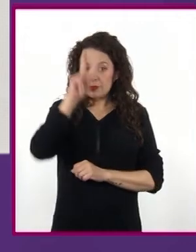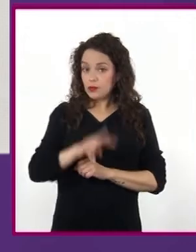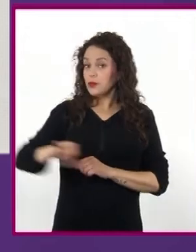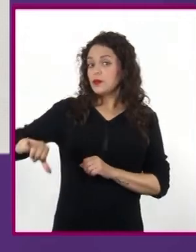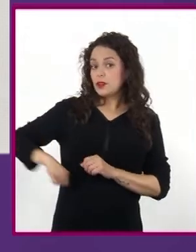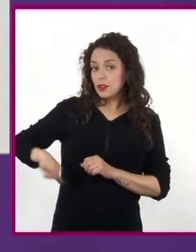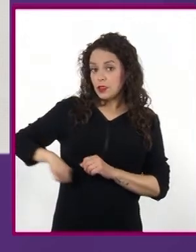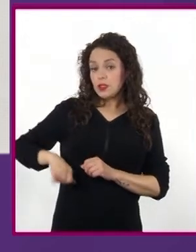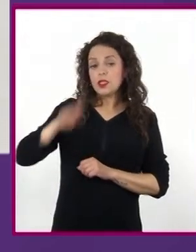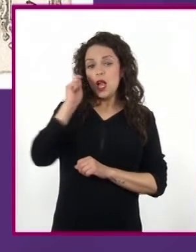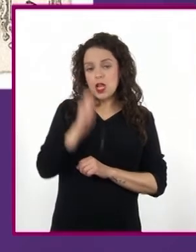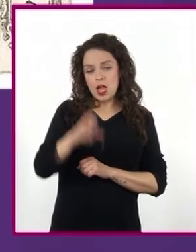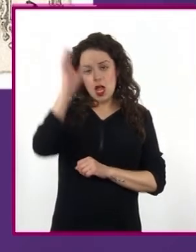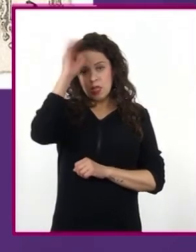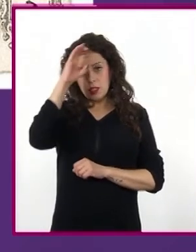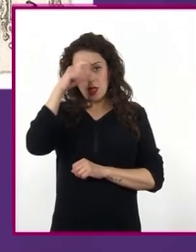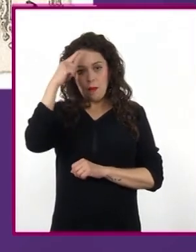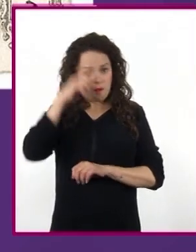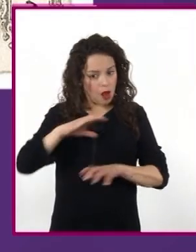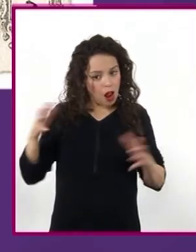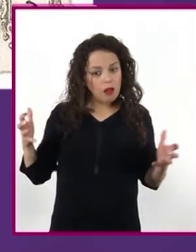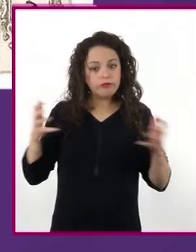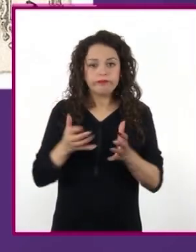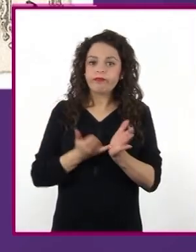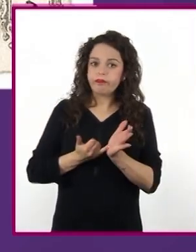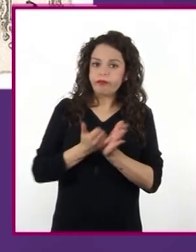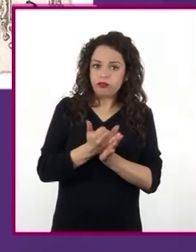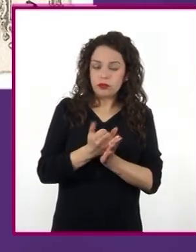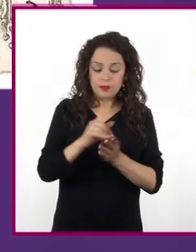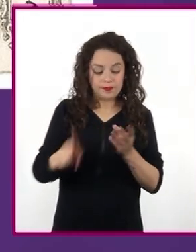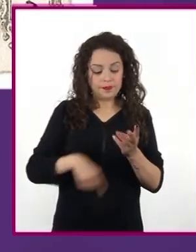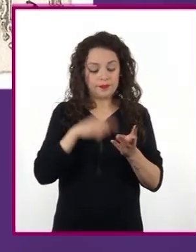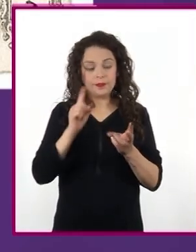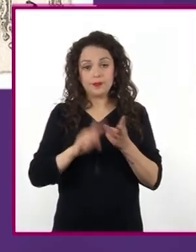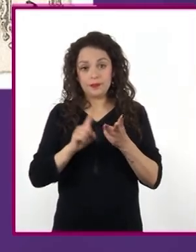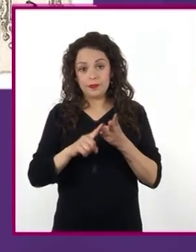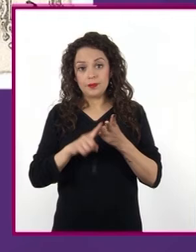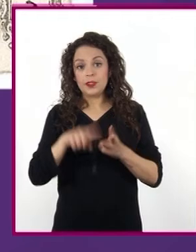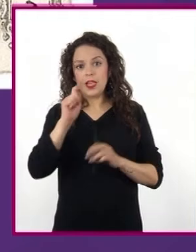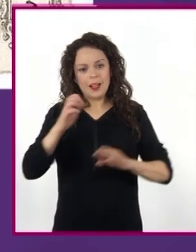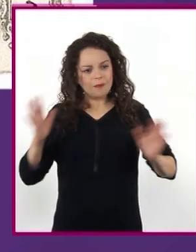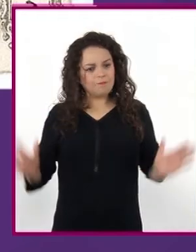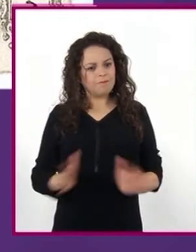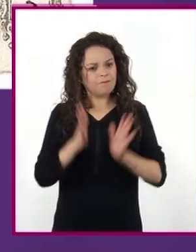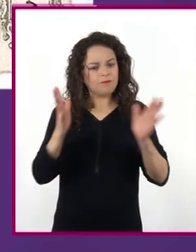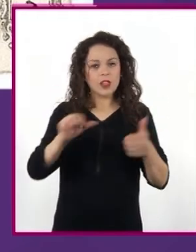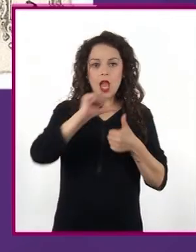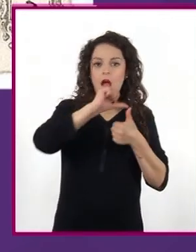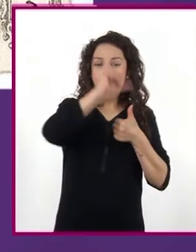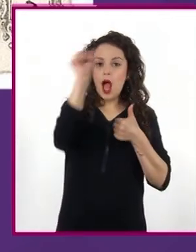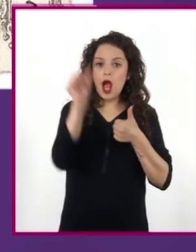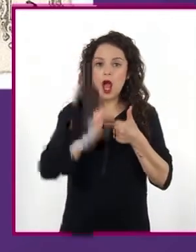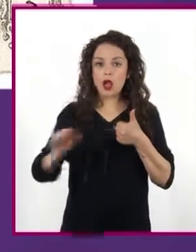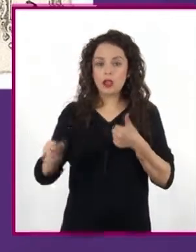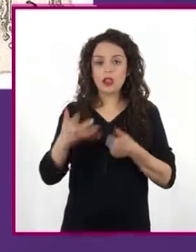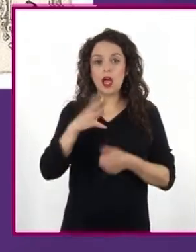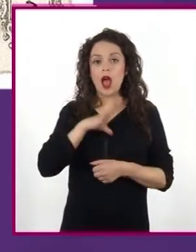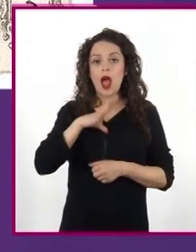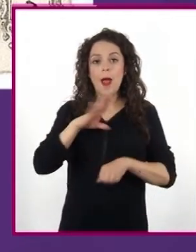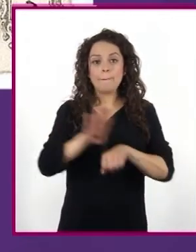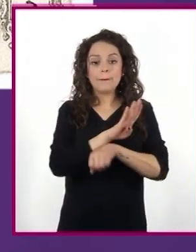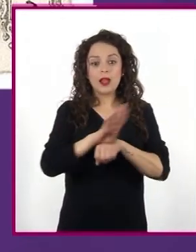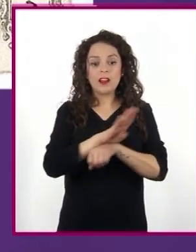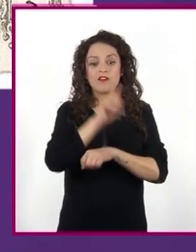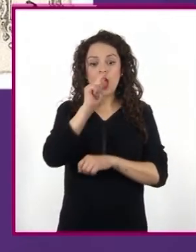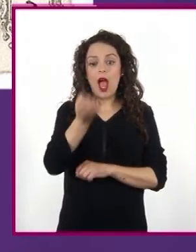las ciencias y su aplicación. En tercer lugar, el impulso de las artes se vio beneficiado a partir de la creación de la Escuela